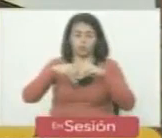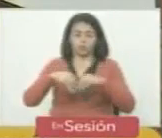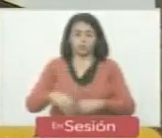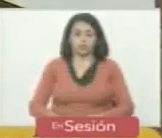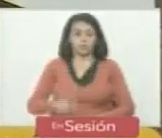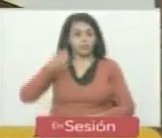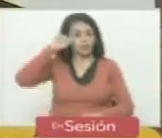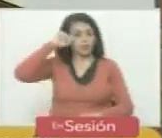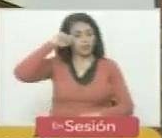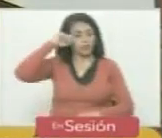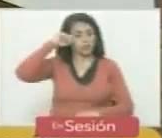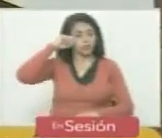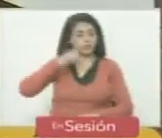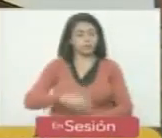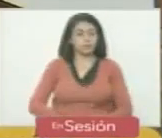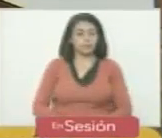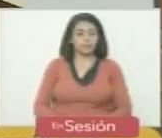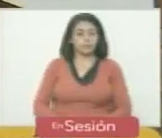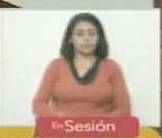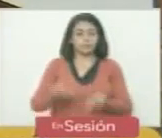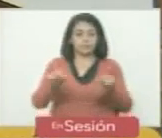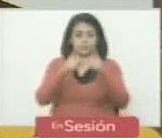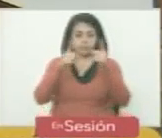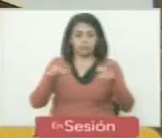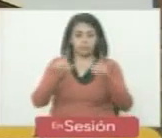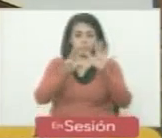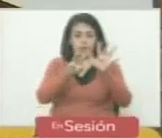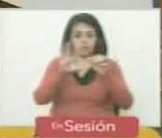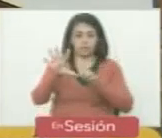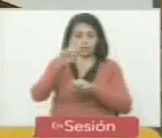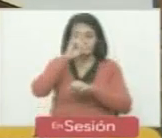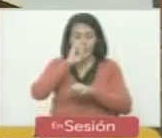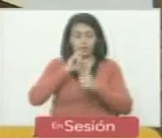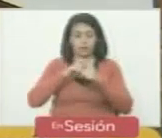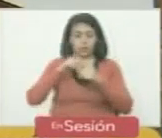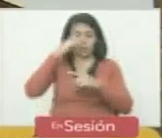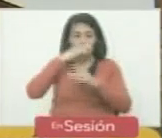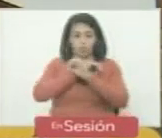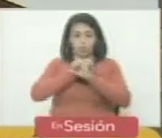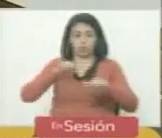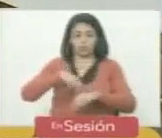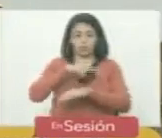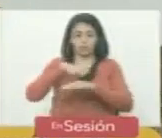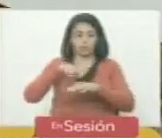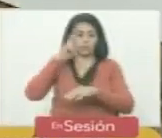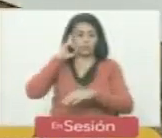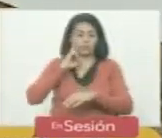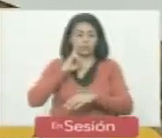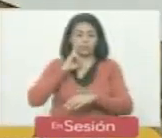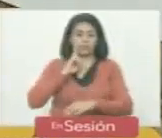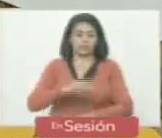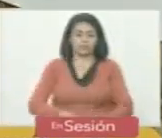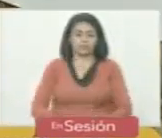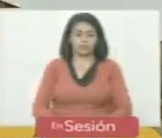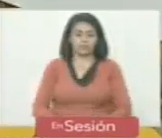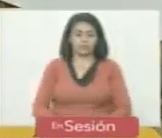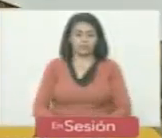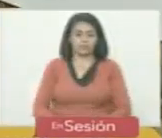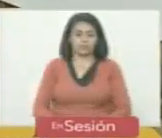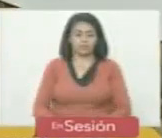en conmemoración a los 85 años de la Guardia Nacional Bolivariana.